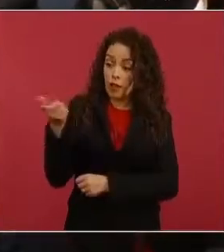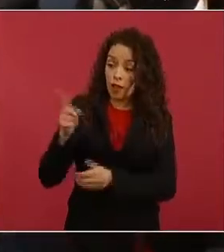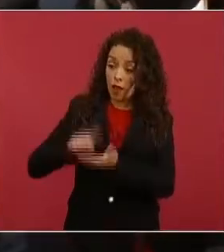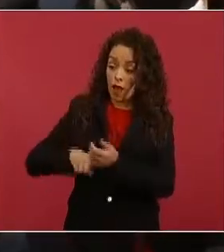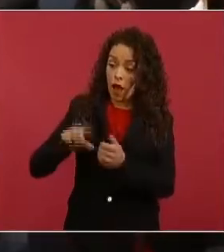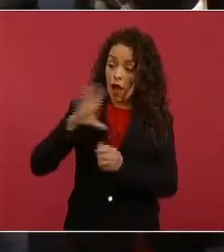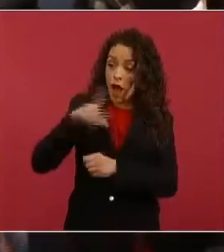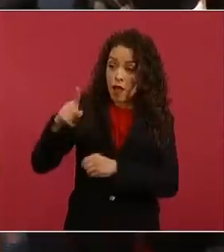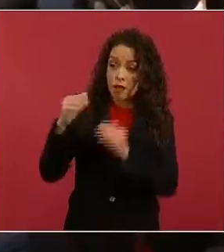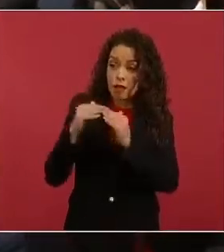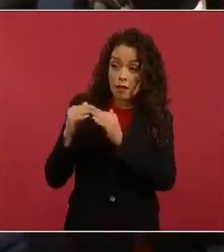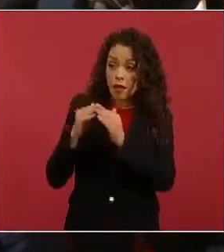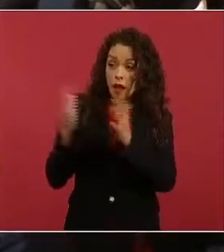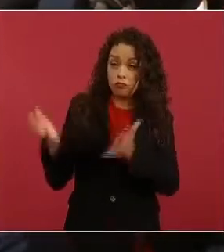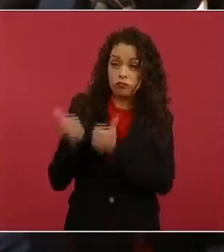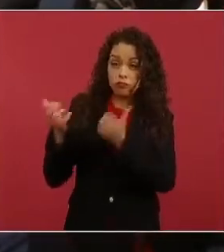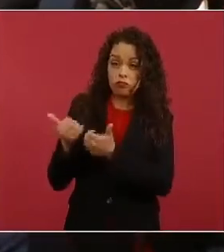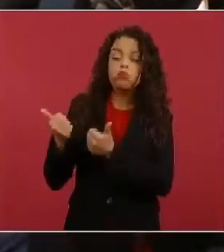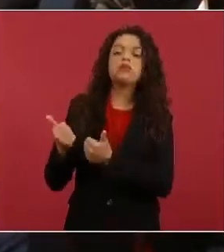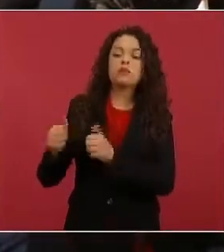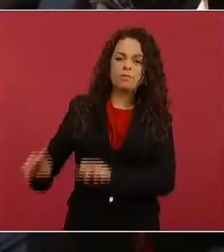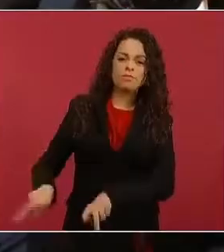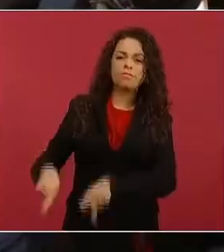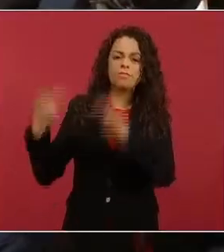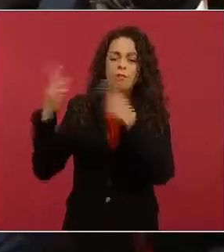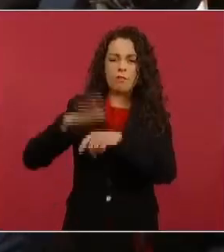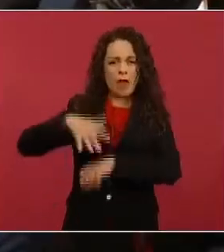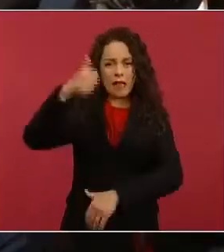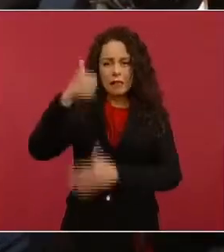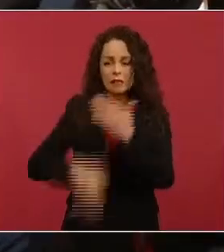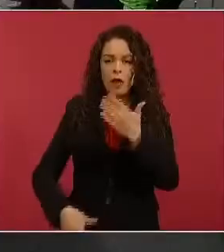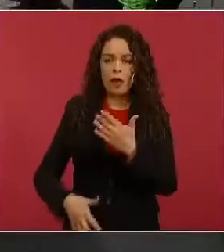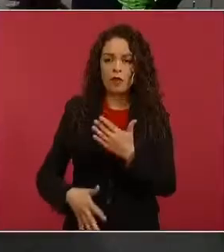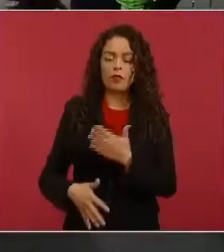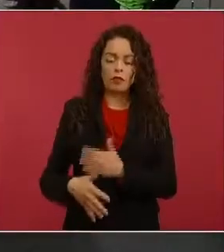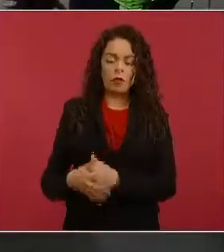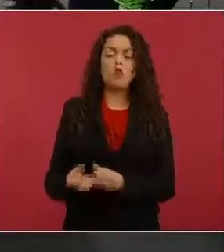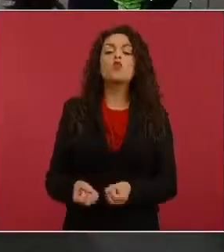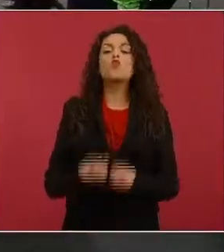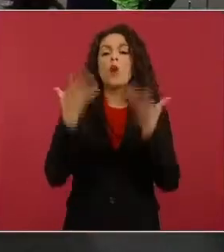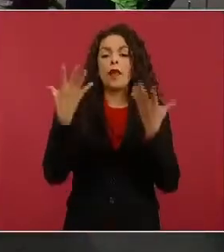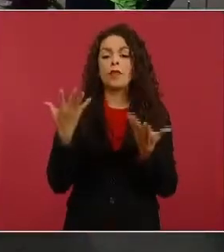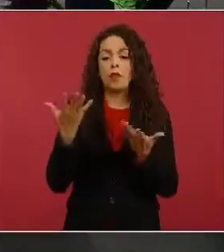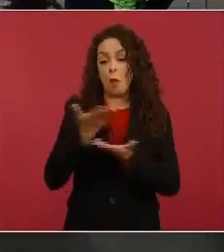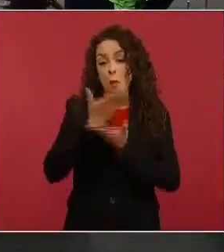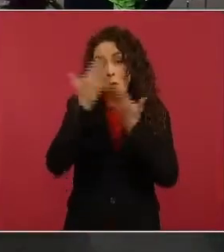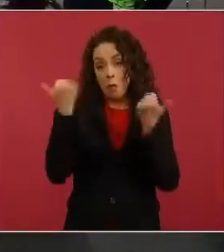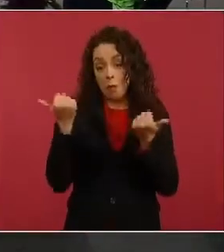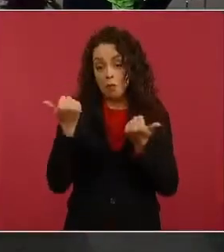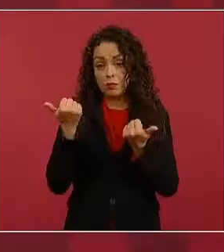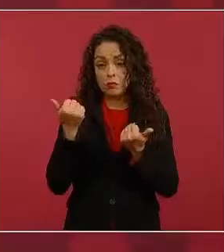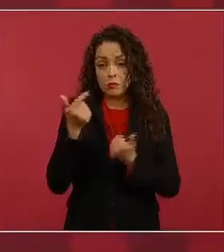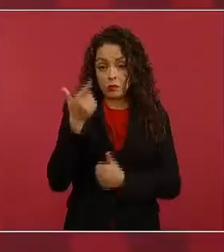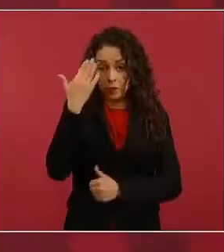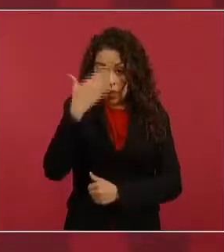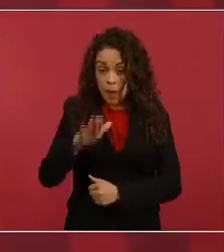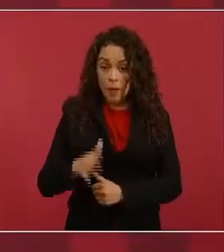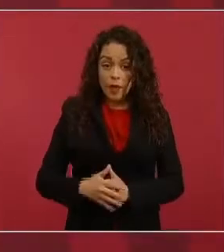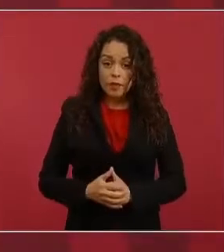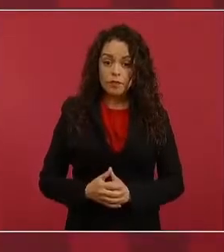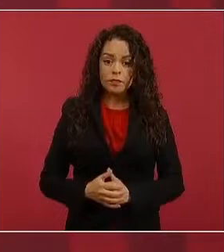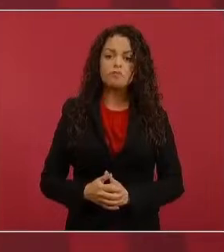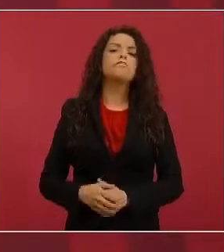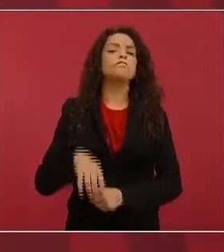la certeza, porque hoy están en la incertidumbre, no saben cuántos bienes son? Sí, le pedimos a